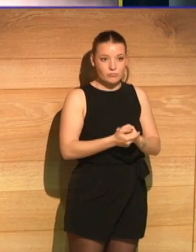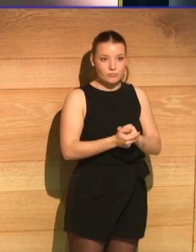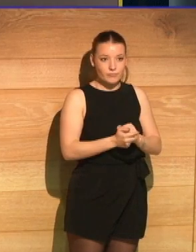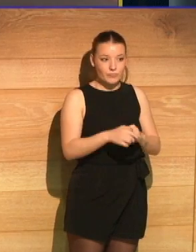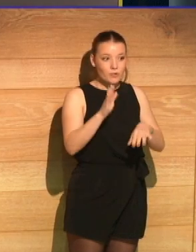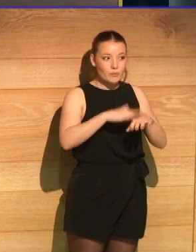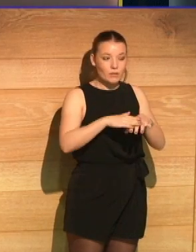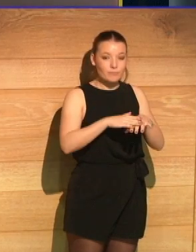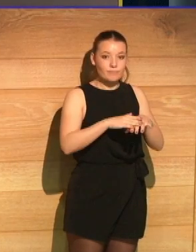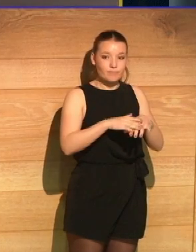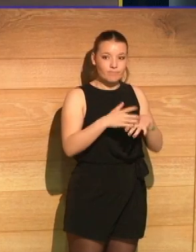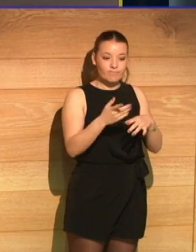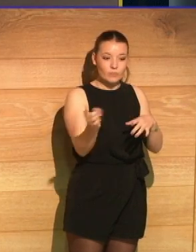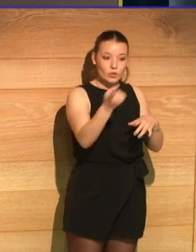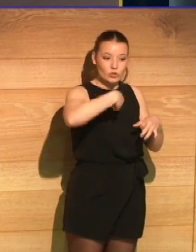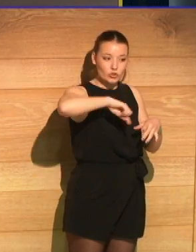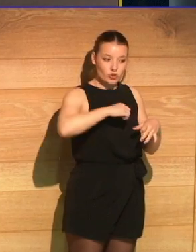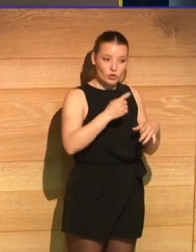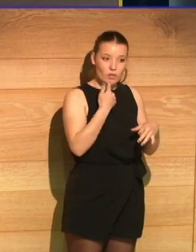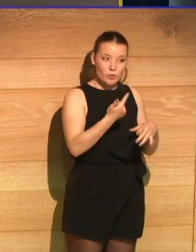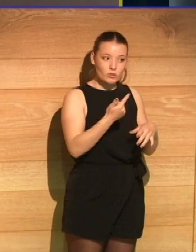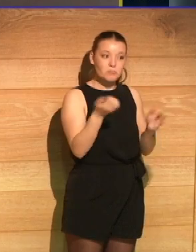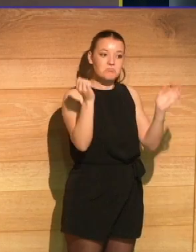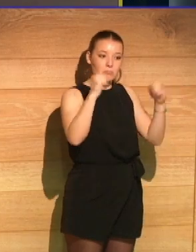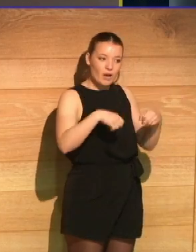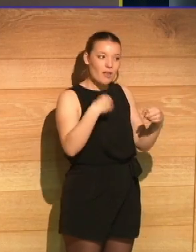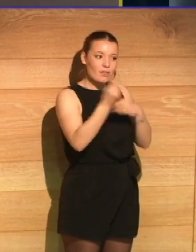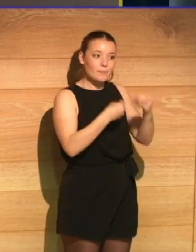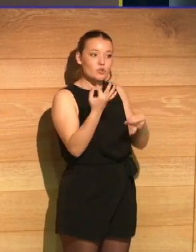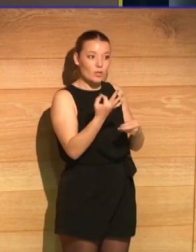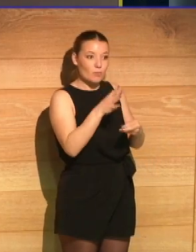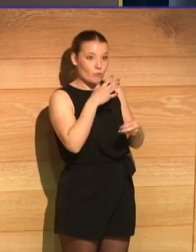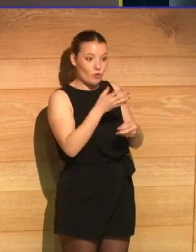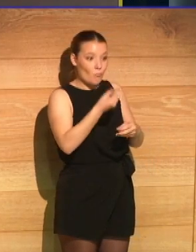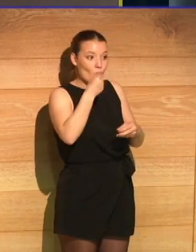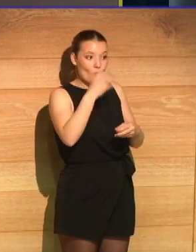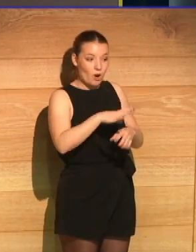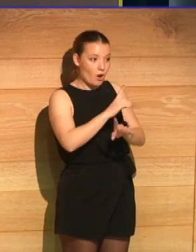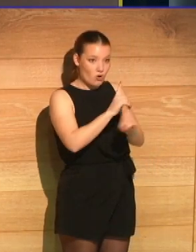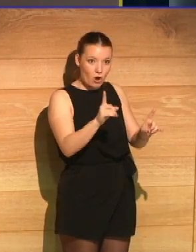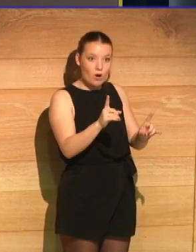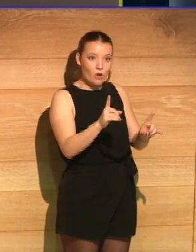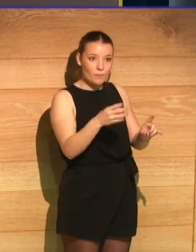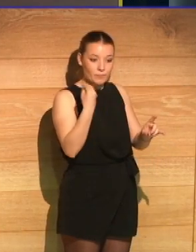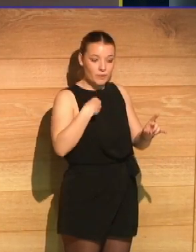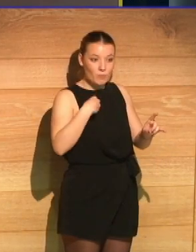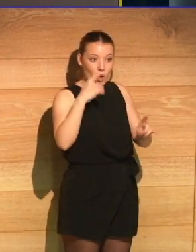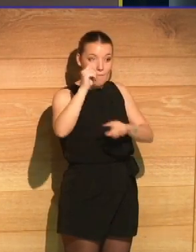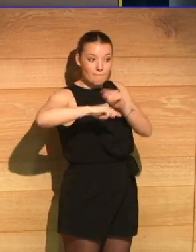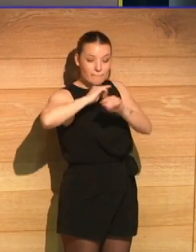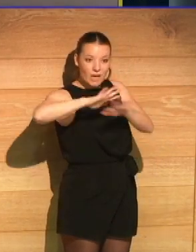para nosotros a ver, ok, ¿qué hacemos? Porque eso no es bueno, ¿sí? Y toda esta pandemia era